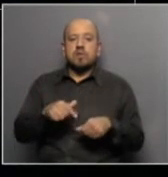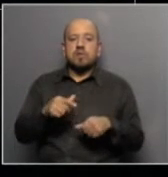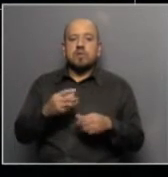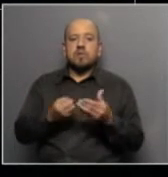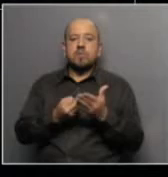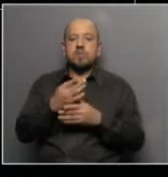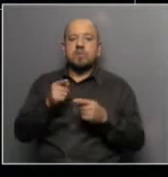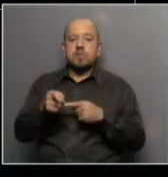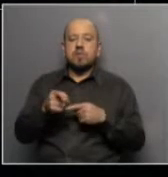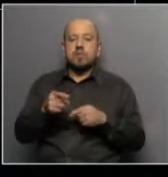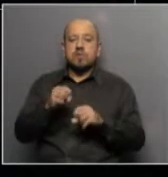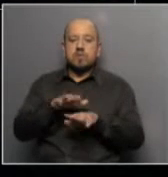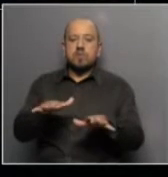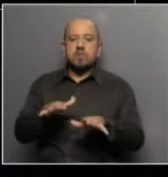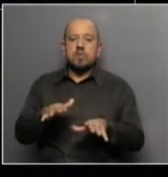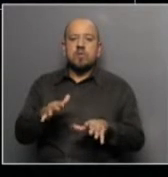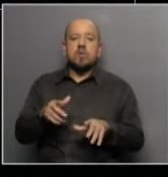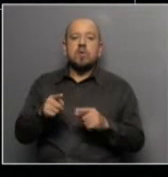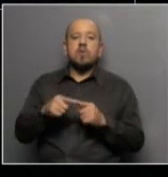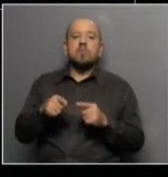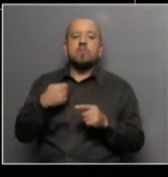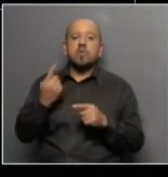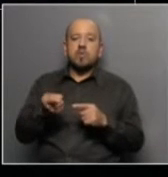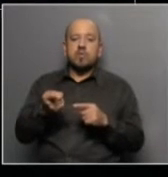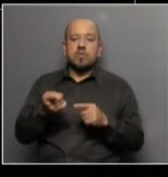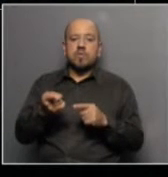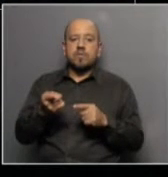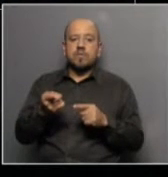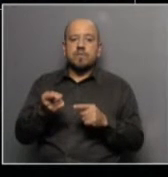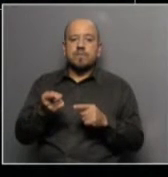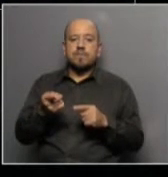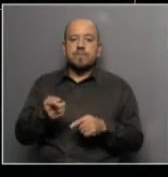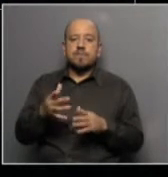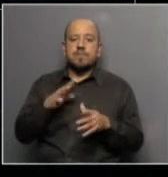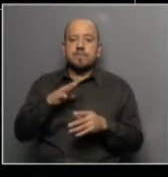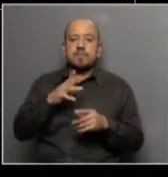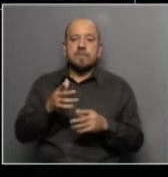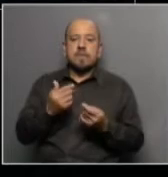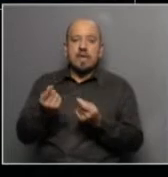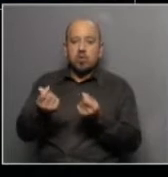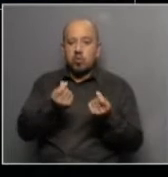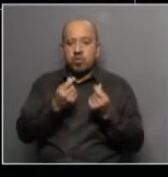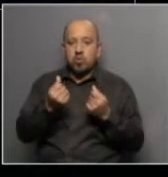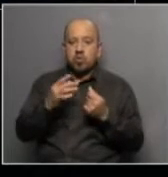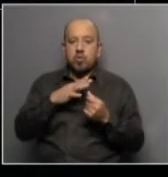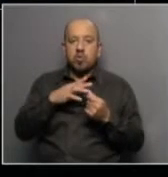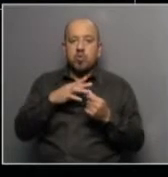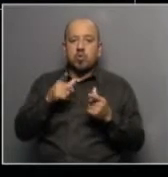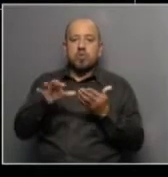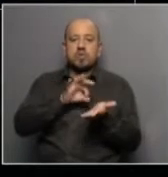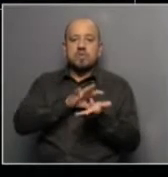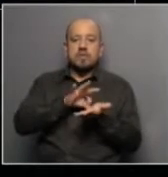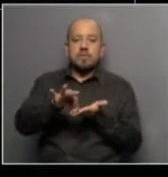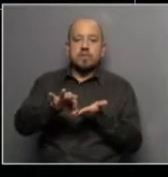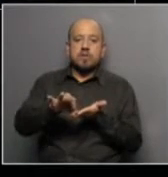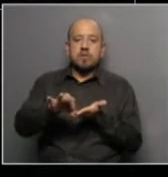zona donde nos estamos expandiendo, y también por otro lado se incrementa el costo en el sentido de que tenemos áreas con servicios que